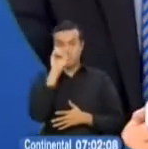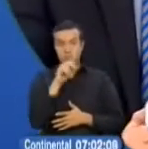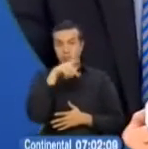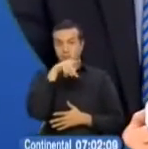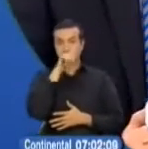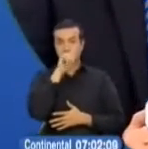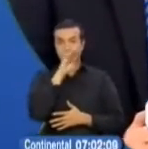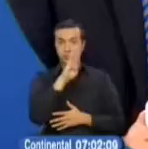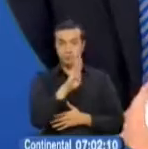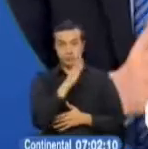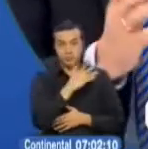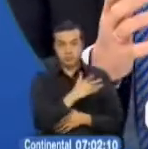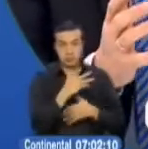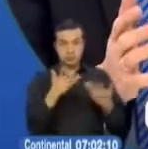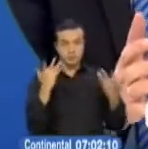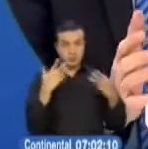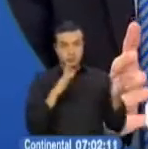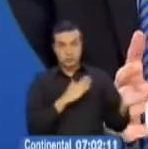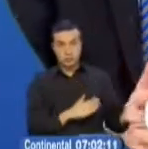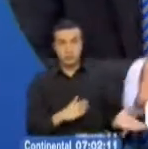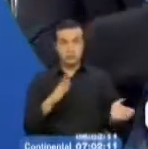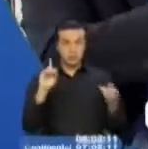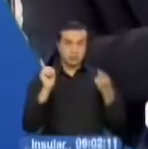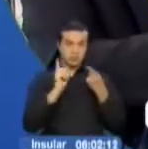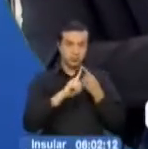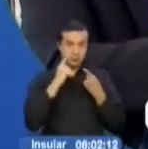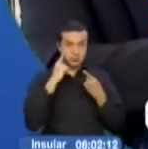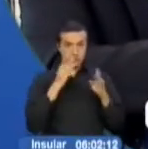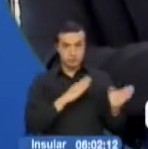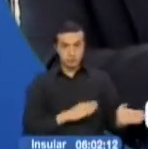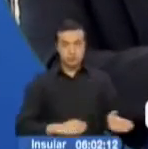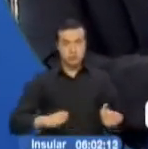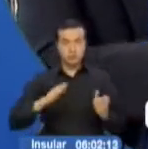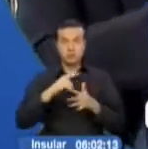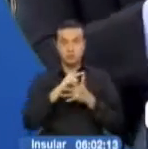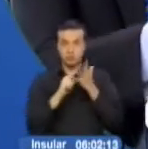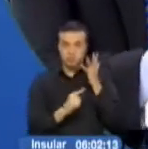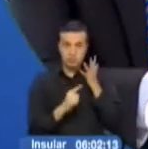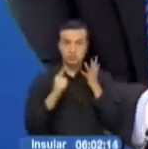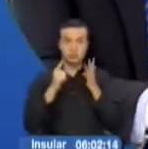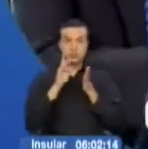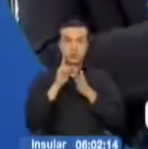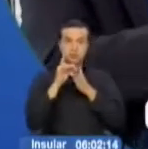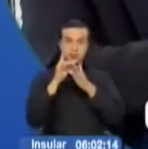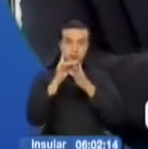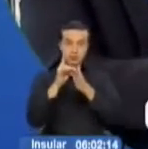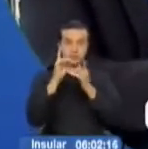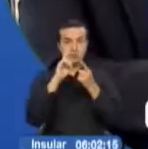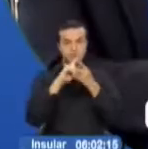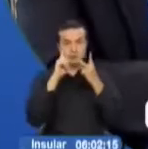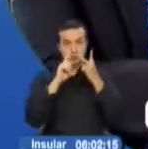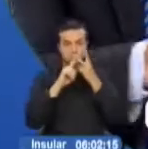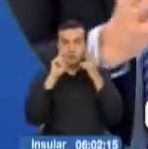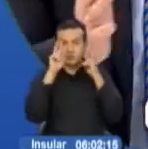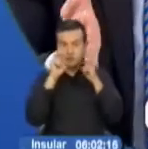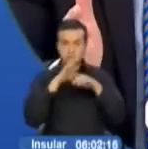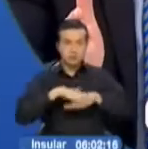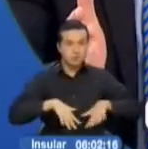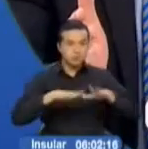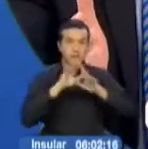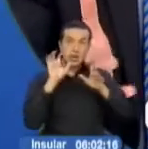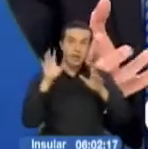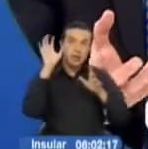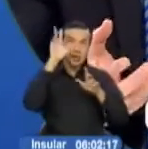Producto Interno Bruto, habría que, uno, clasificarla de acuerdo a la demanda, de acuerdo a la especialidad, de acuerdo a los territorios, pero en